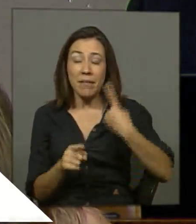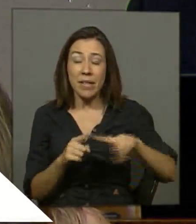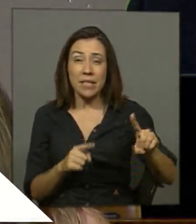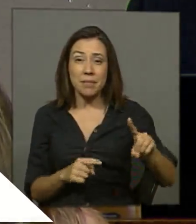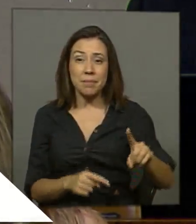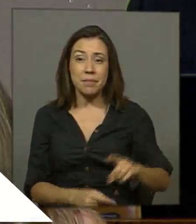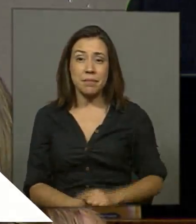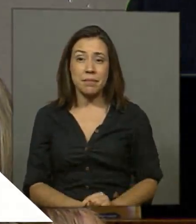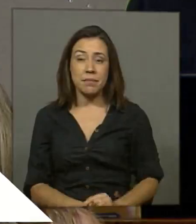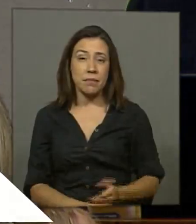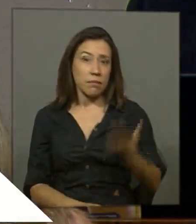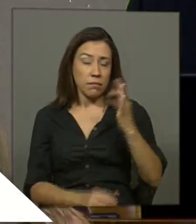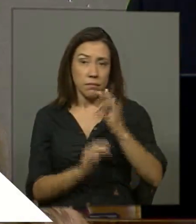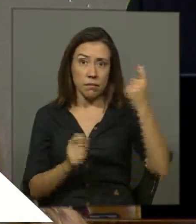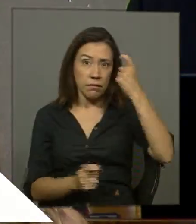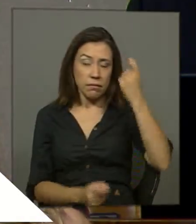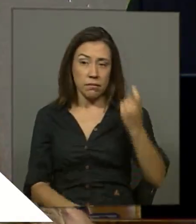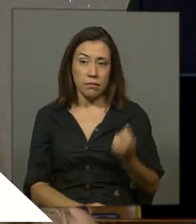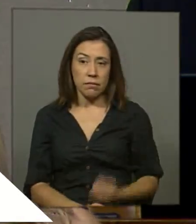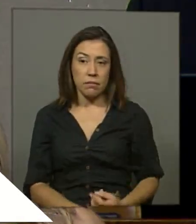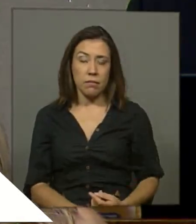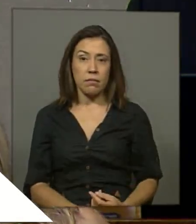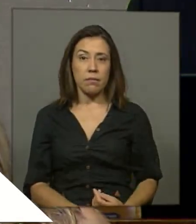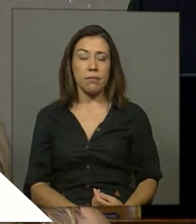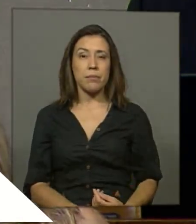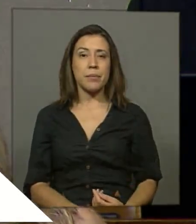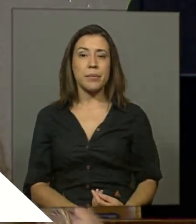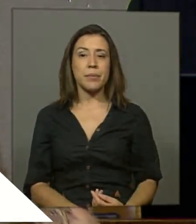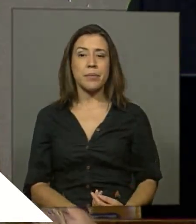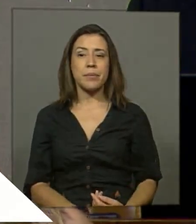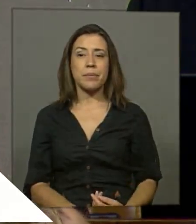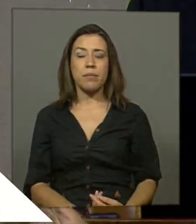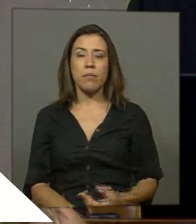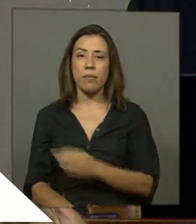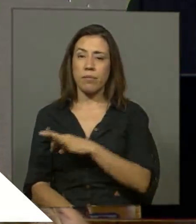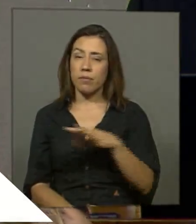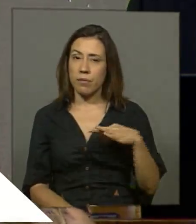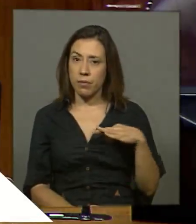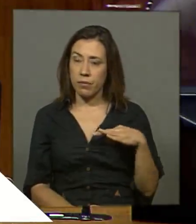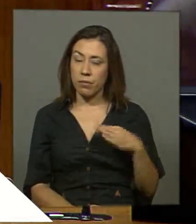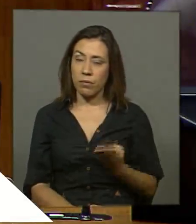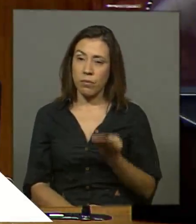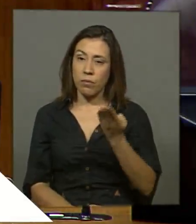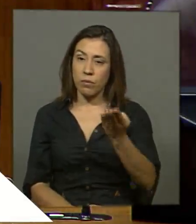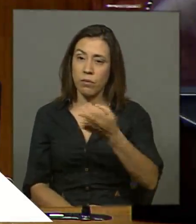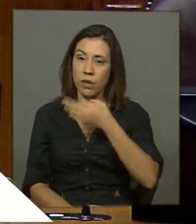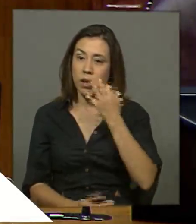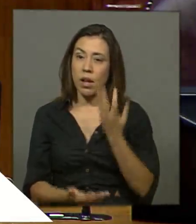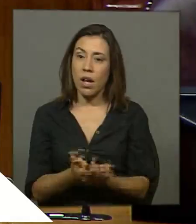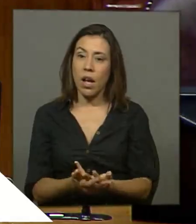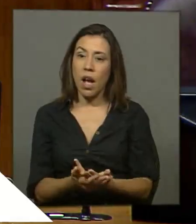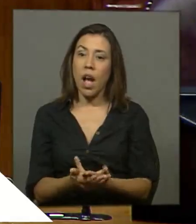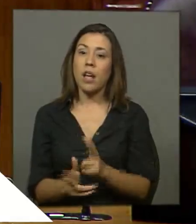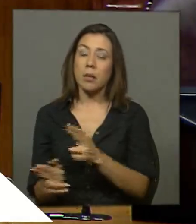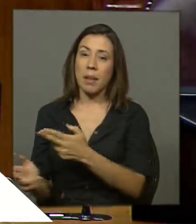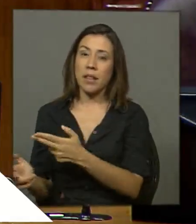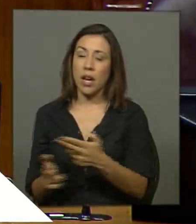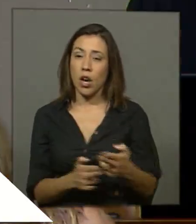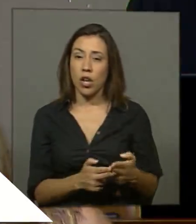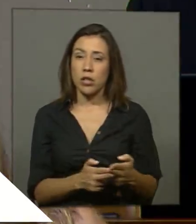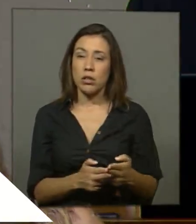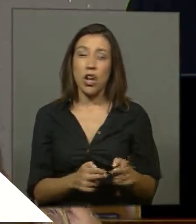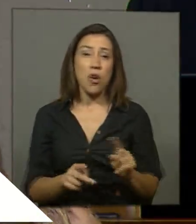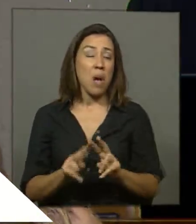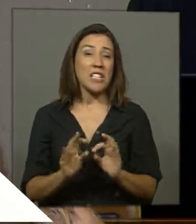dimensiones impensada porque eso nunca había ocurrido en Chile ministro usted reconoce la existencia de terrorismo y no